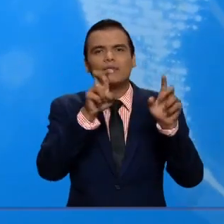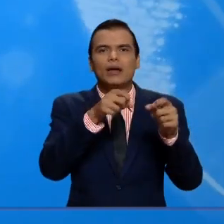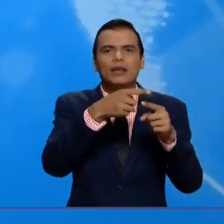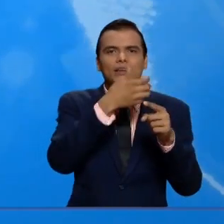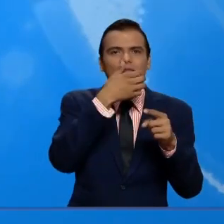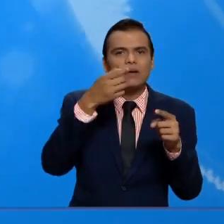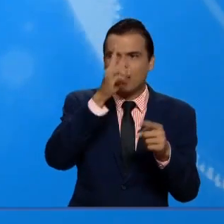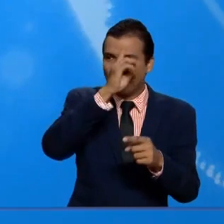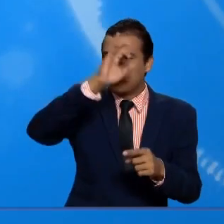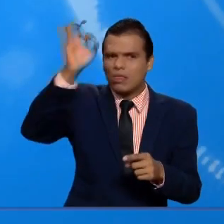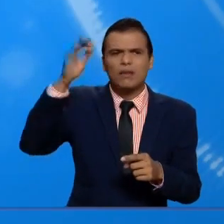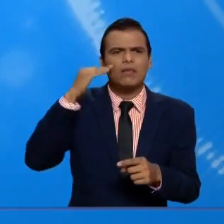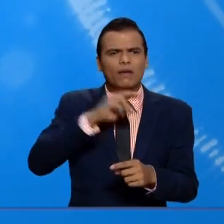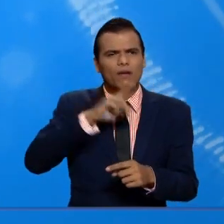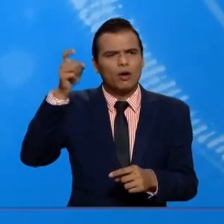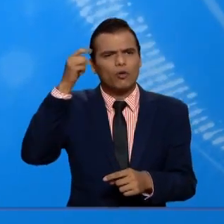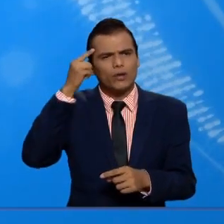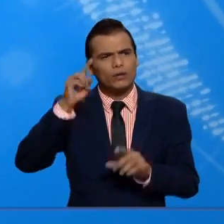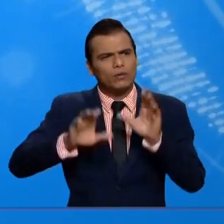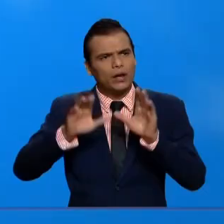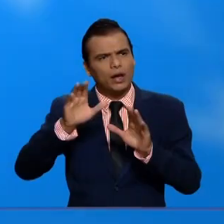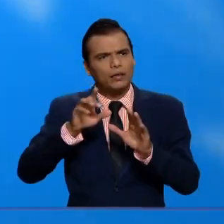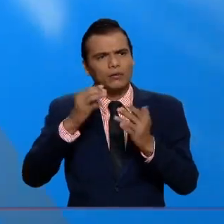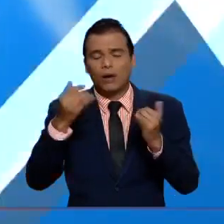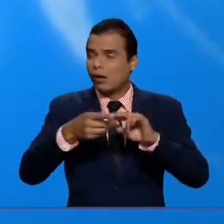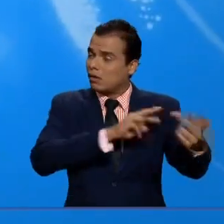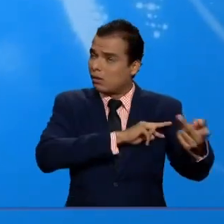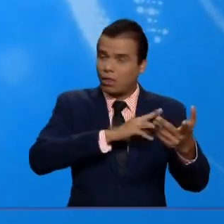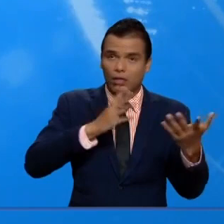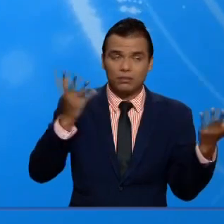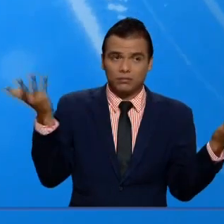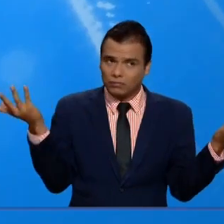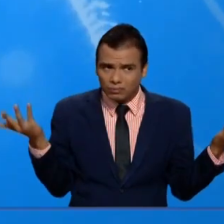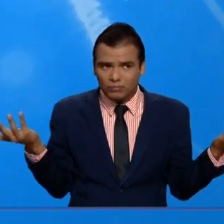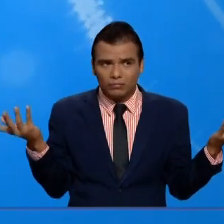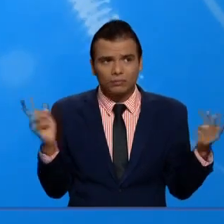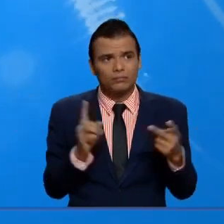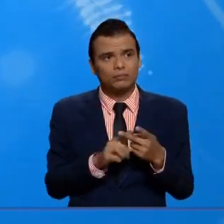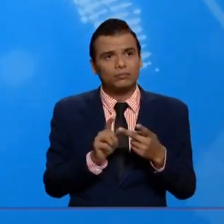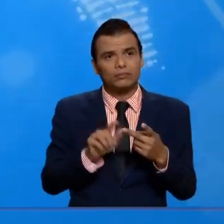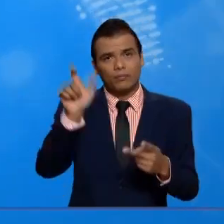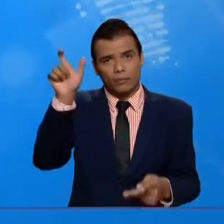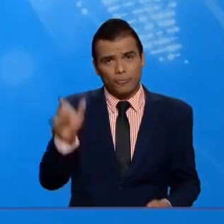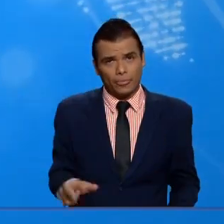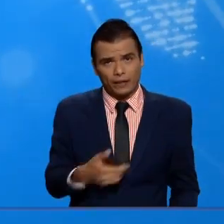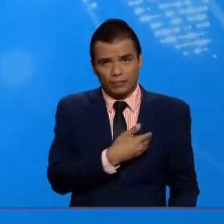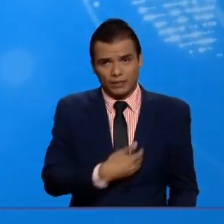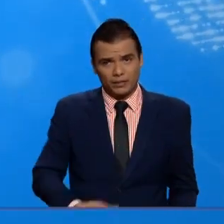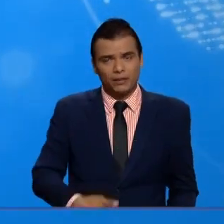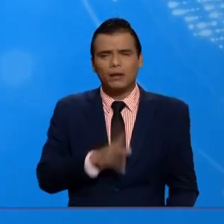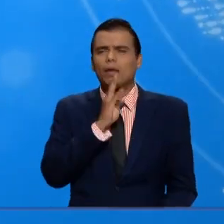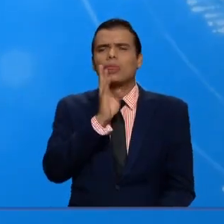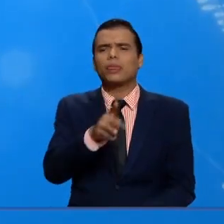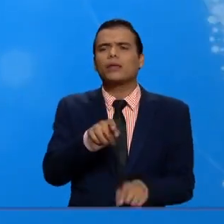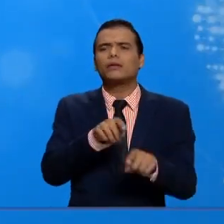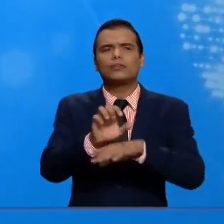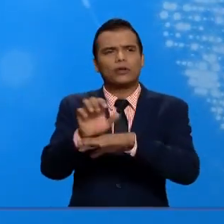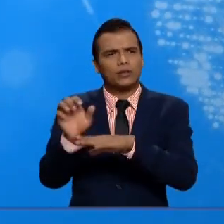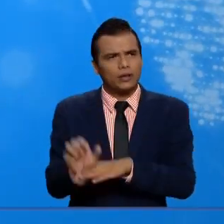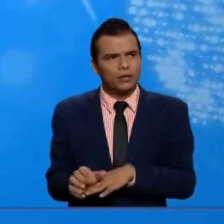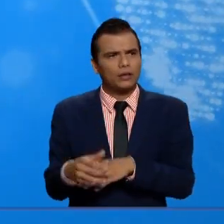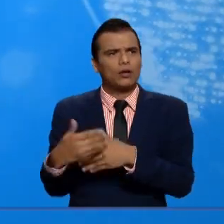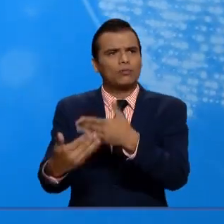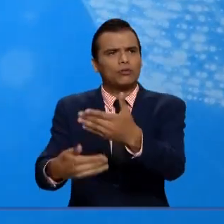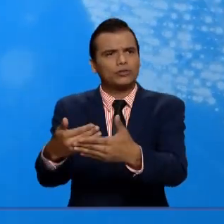nuestra candidata a la gobernación del Valle del Cauca. El presidente Gustavo Petro pasa por encima de instituciones, desconoce fallos,